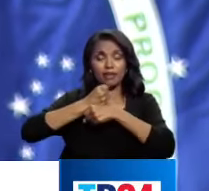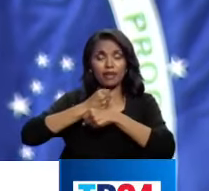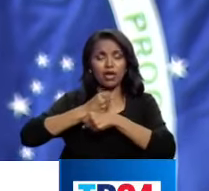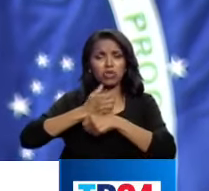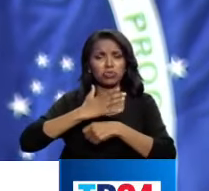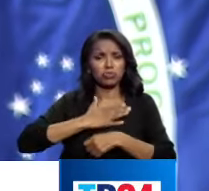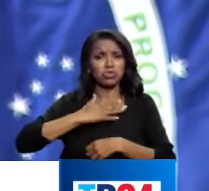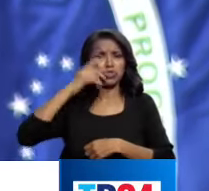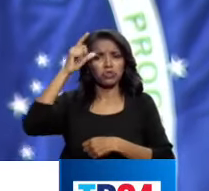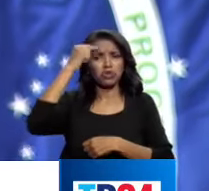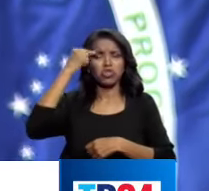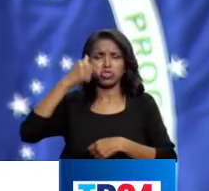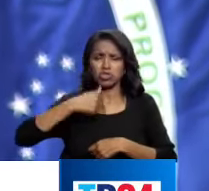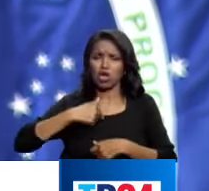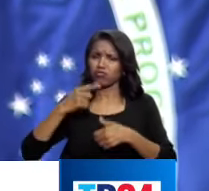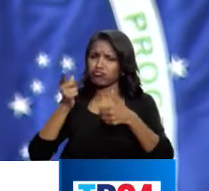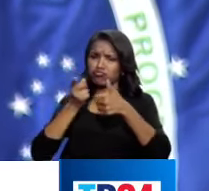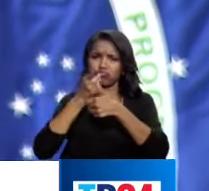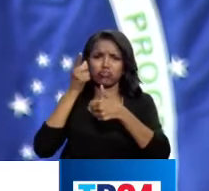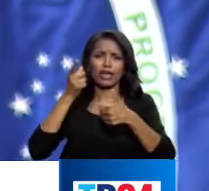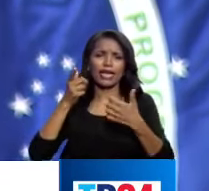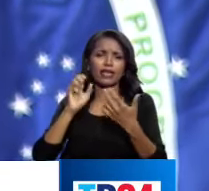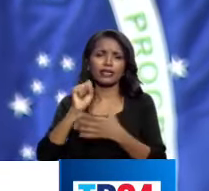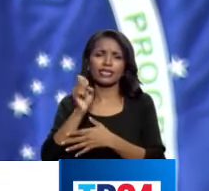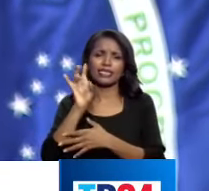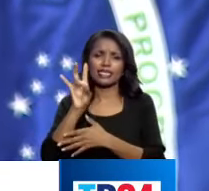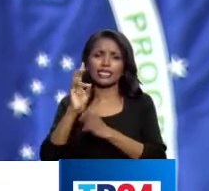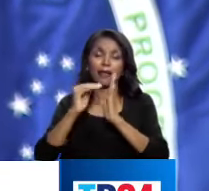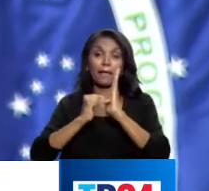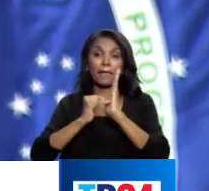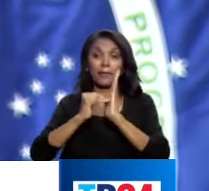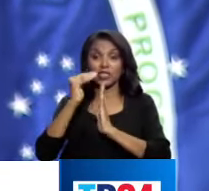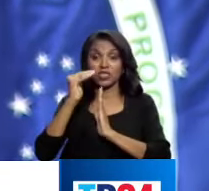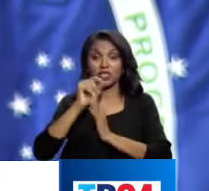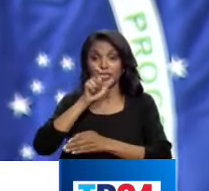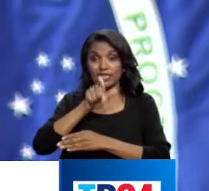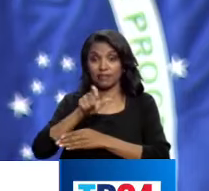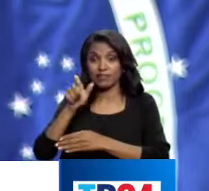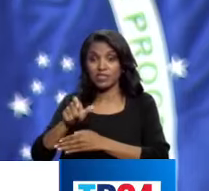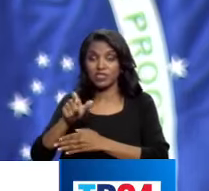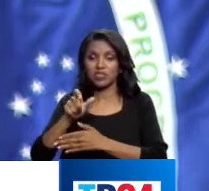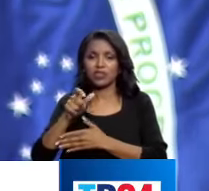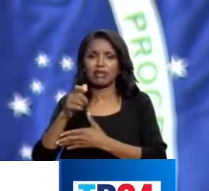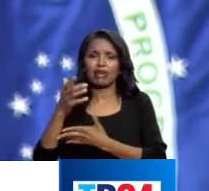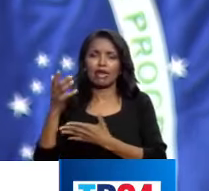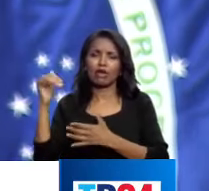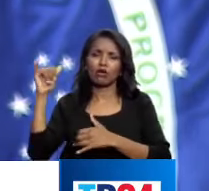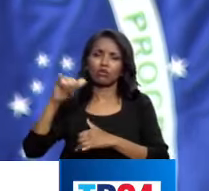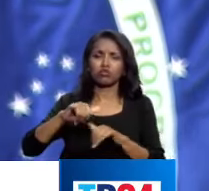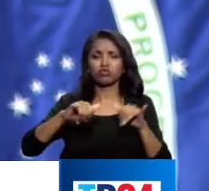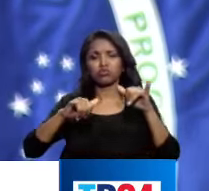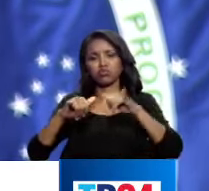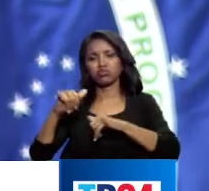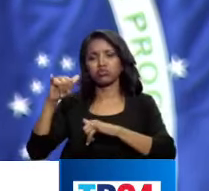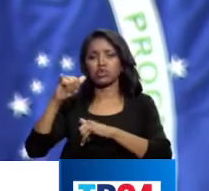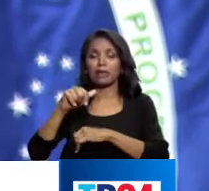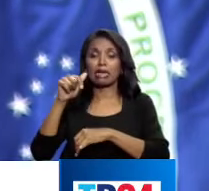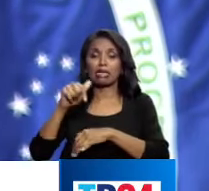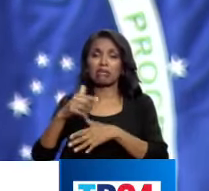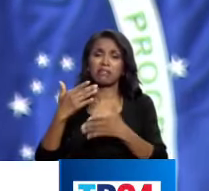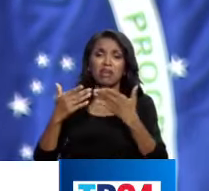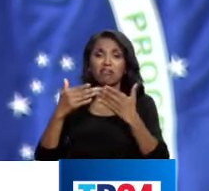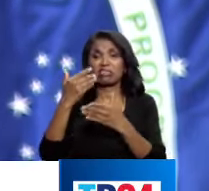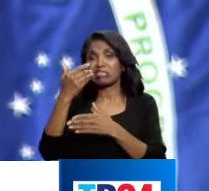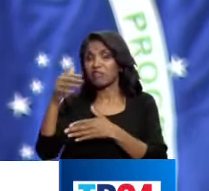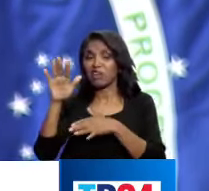desarrollo económico. Lo tenemos todo. 17 millones de turistas que pasan todos los años a menos de 10 kilómetros de